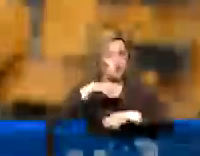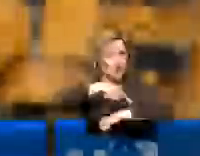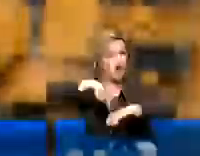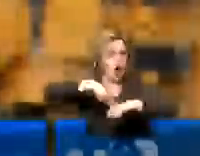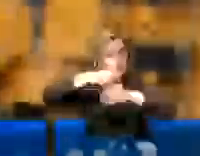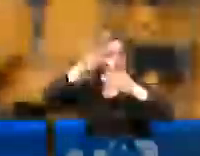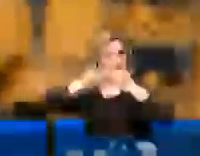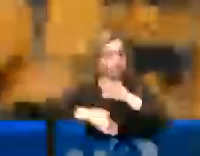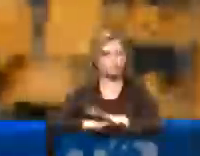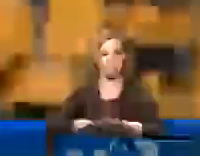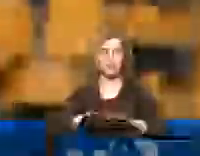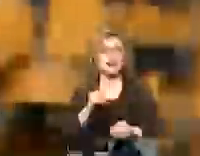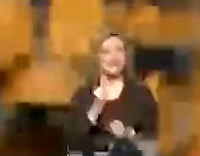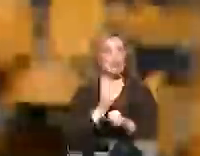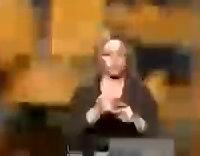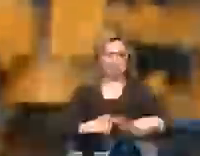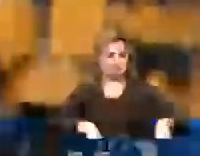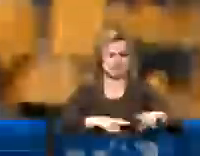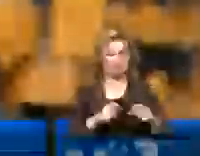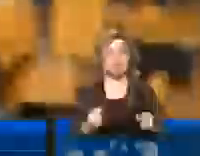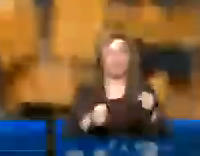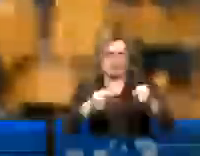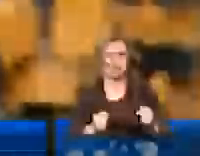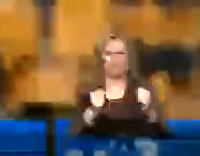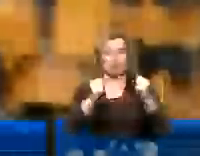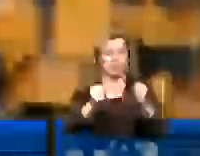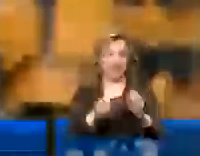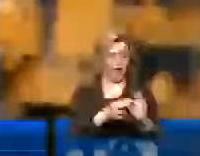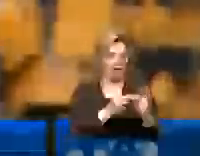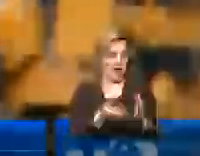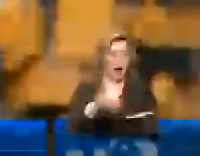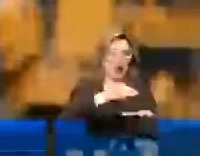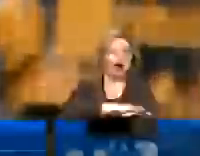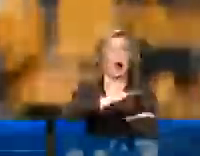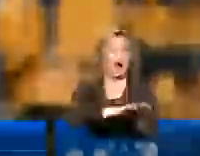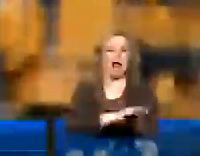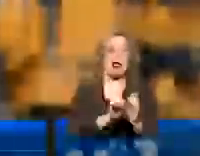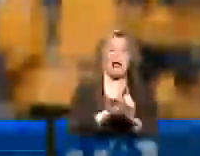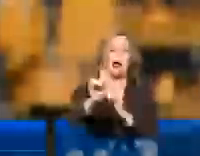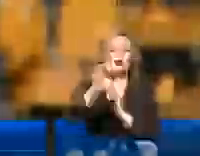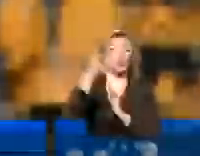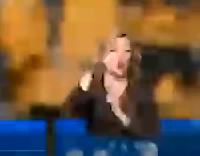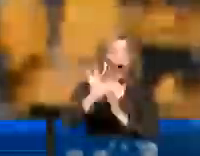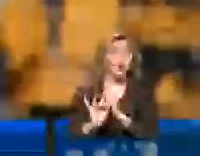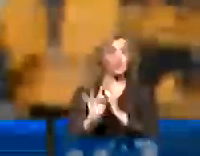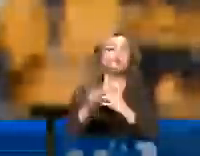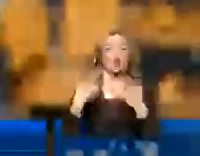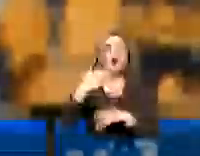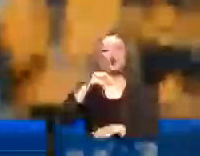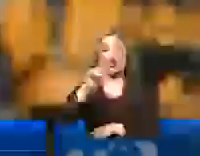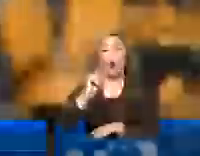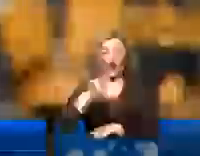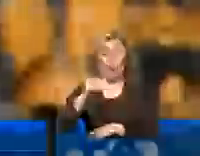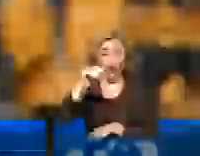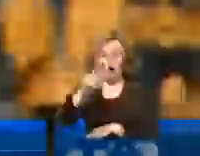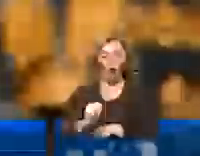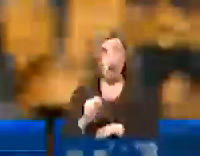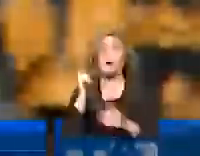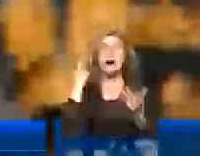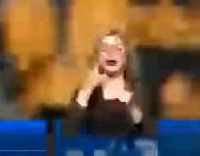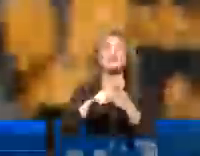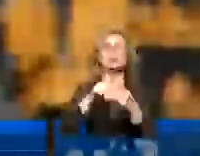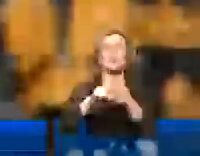Los trabajos de bacheo continúan en los 18 kilómetros del tramo que va desde Chongón hasta Olmedo. Según